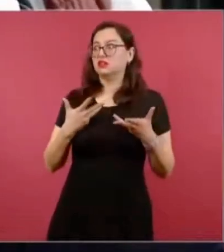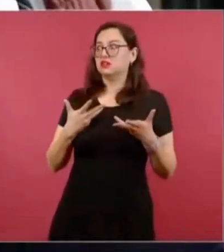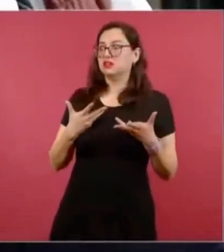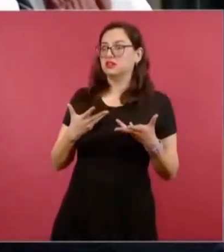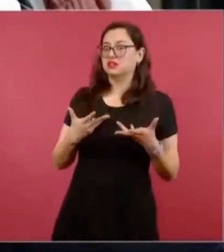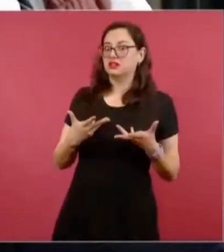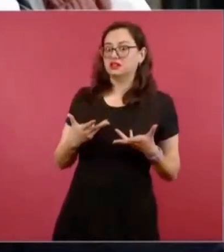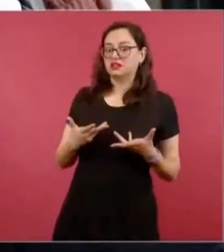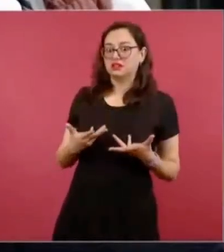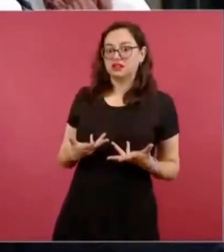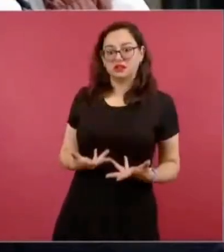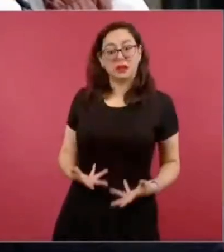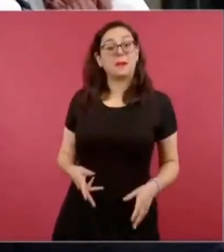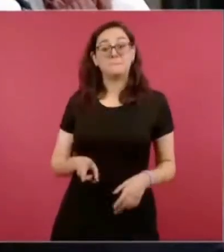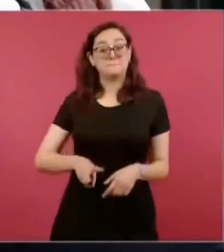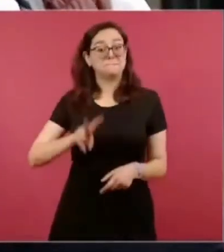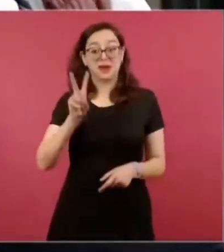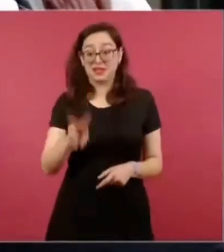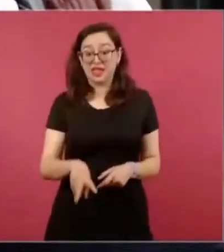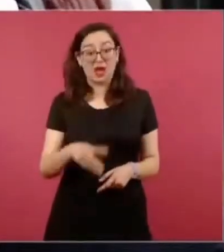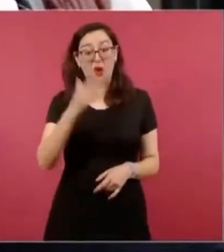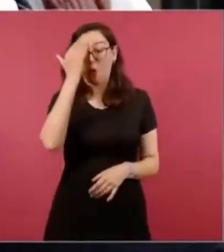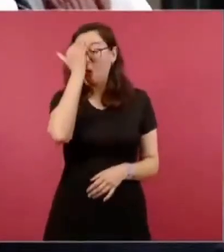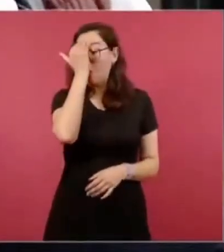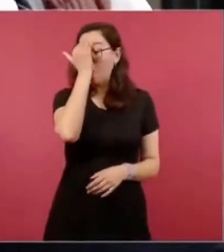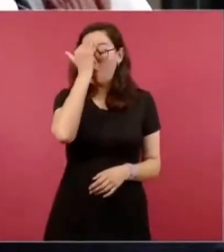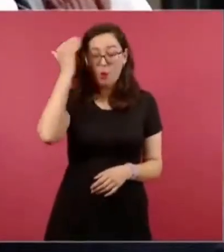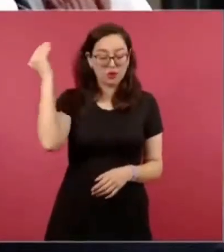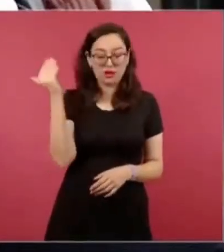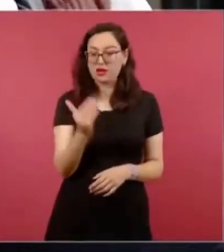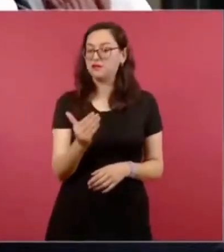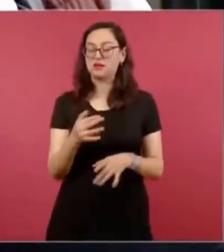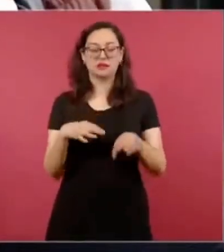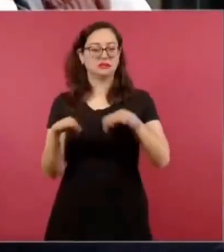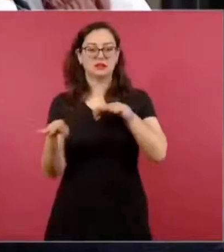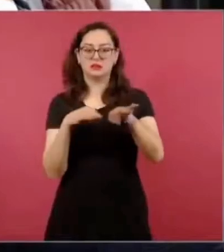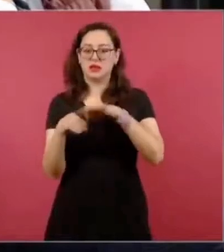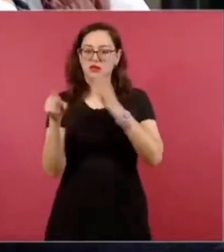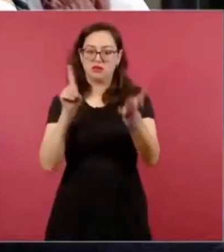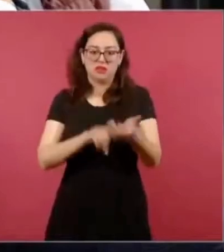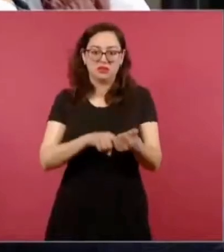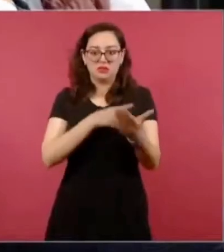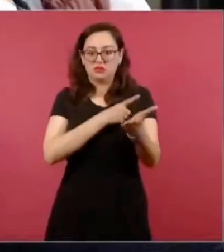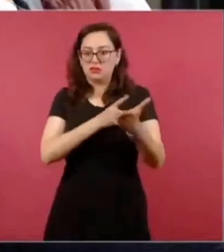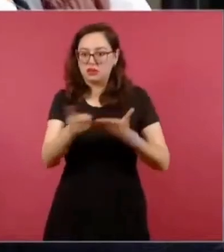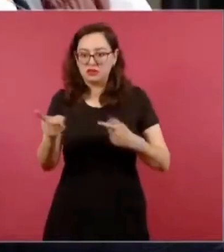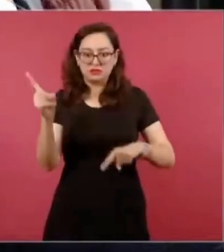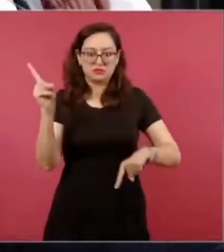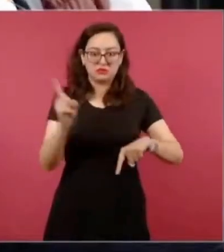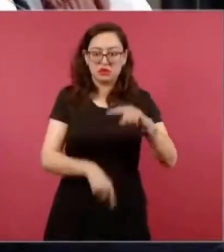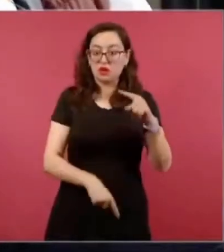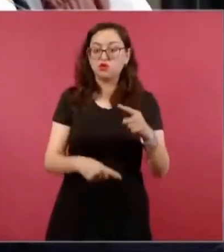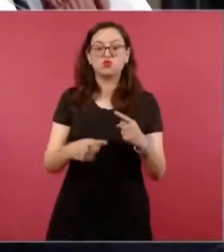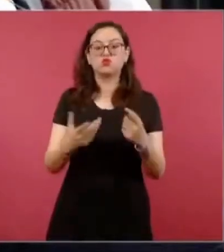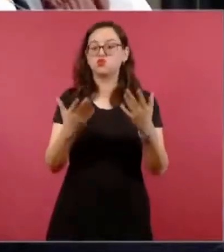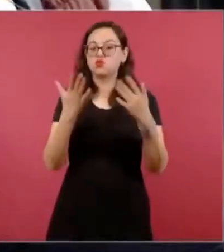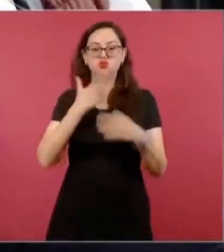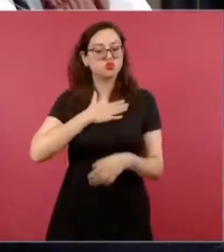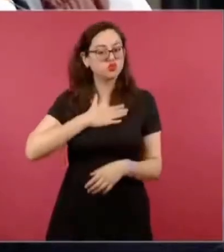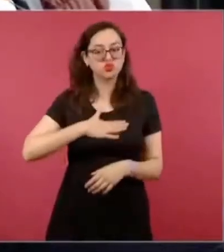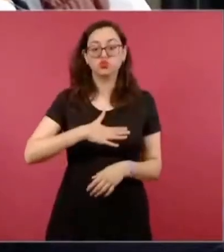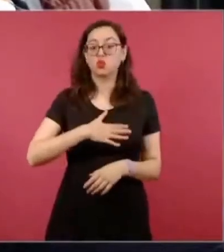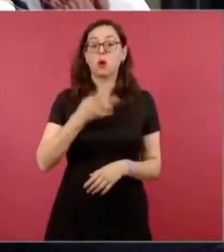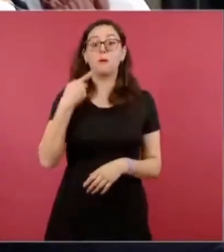hago referencia, señor presidente, que me parece indigna, pero sobre todo me parece ilegal.